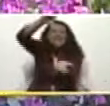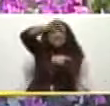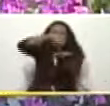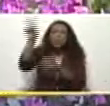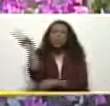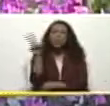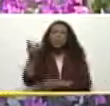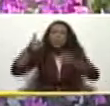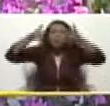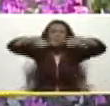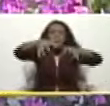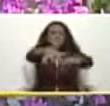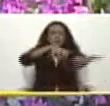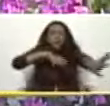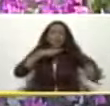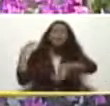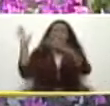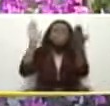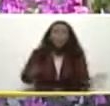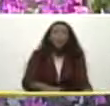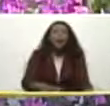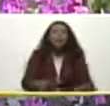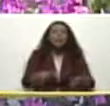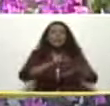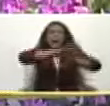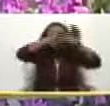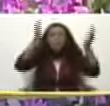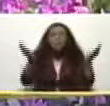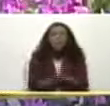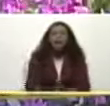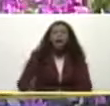epicentro de la pandemia mundial.